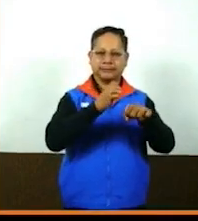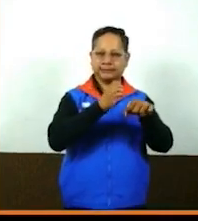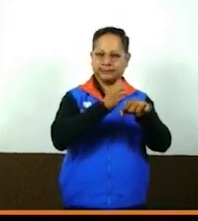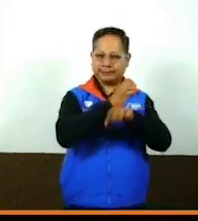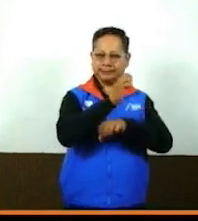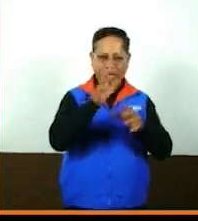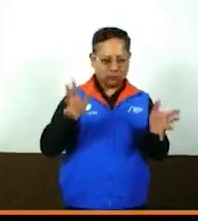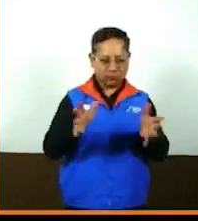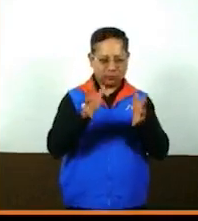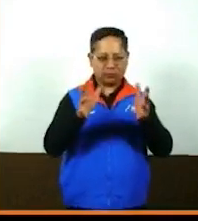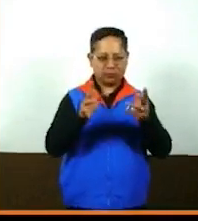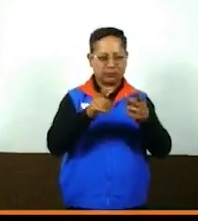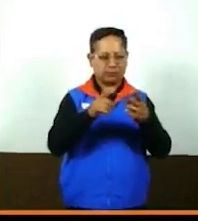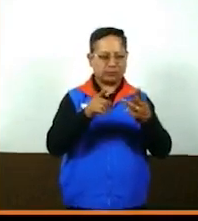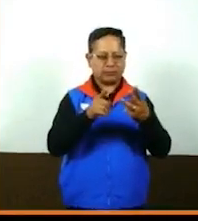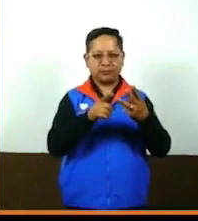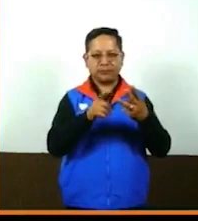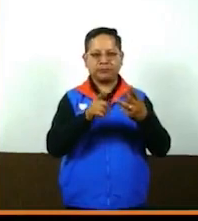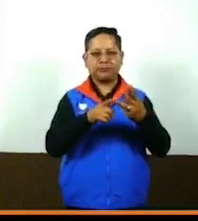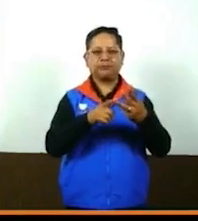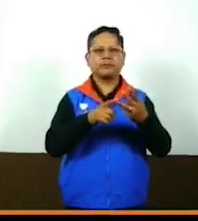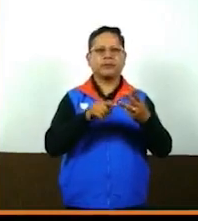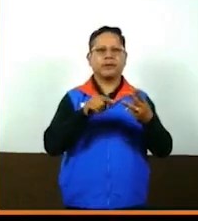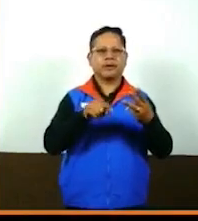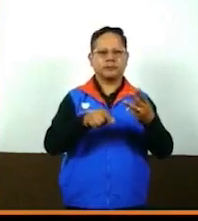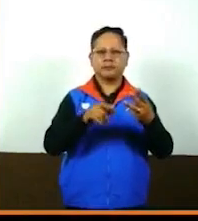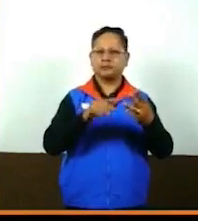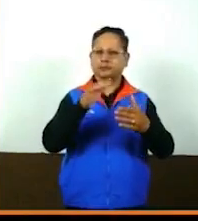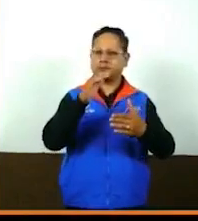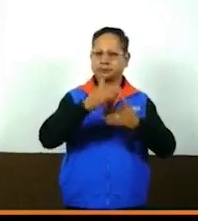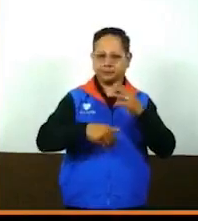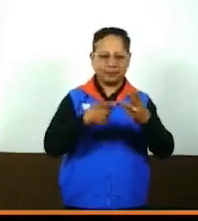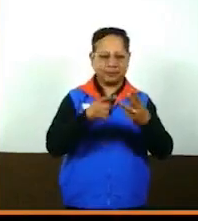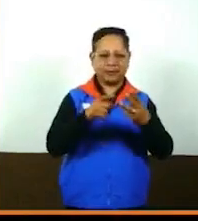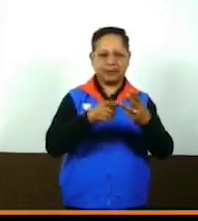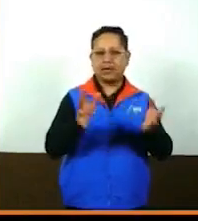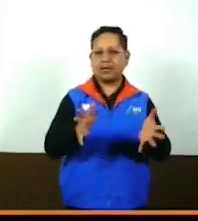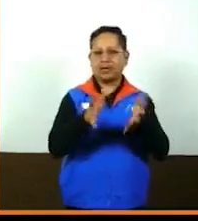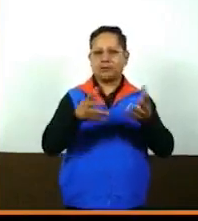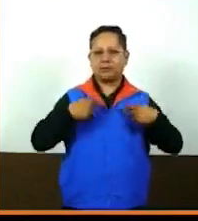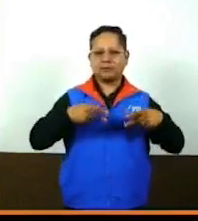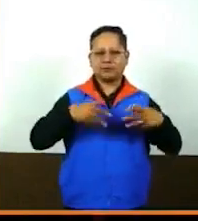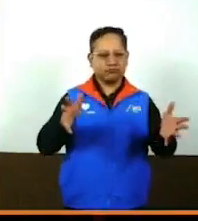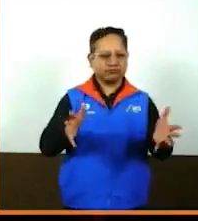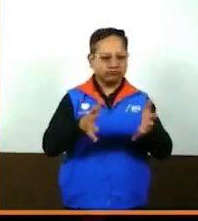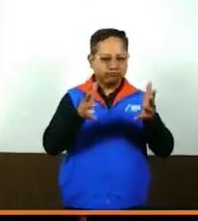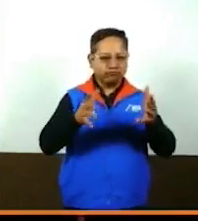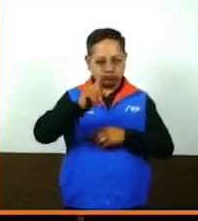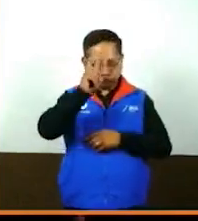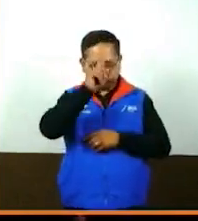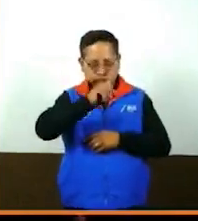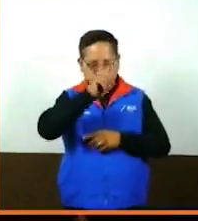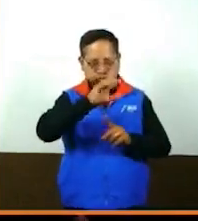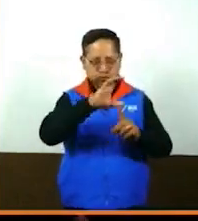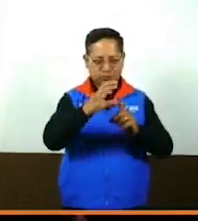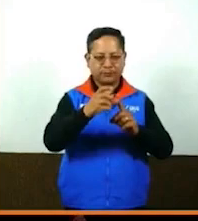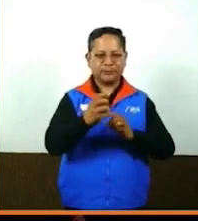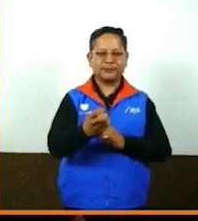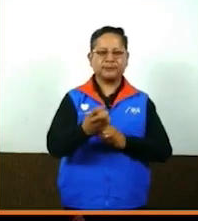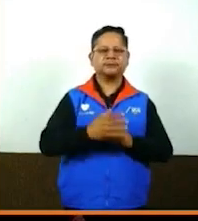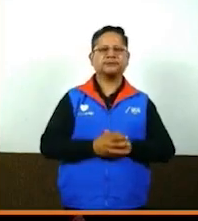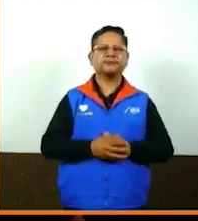promotora, a los consultores y cerramos pues ya nuestro encuentro latinoamericano. Efectivamente, por eso los invitamos a que en verdad nos